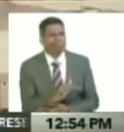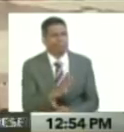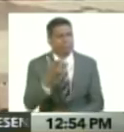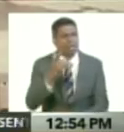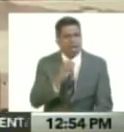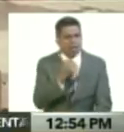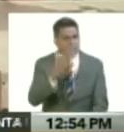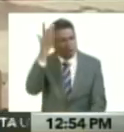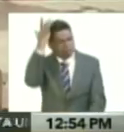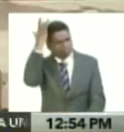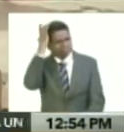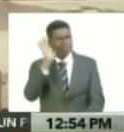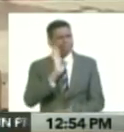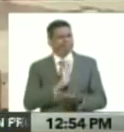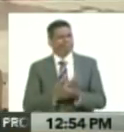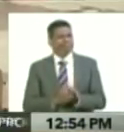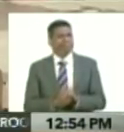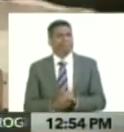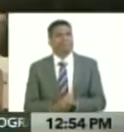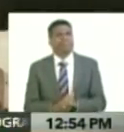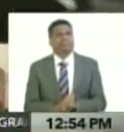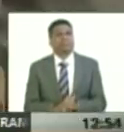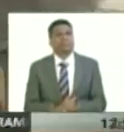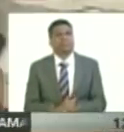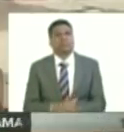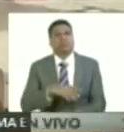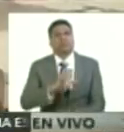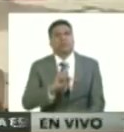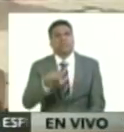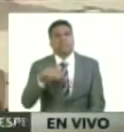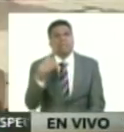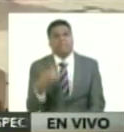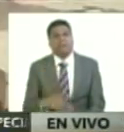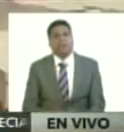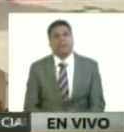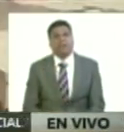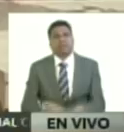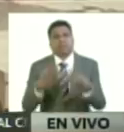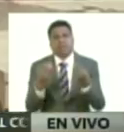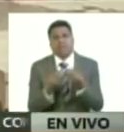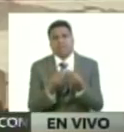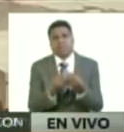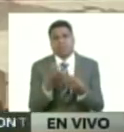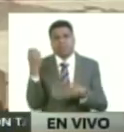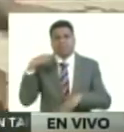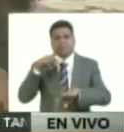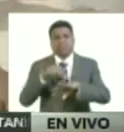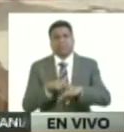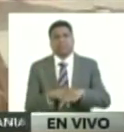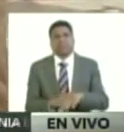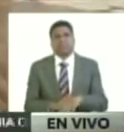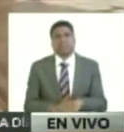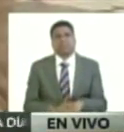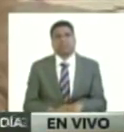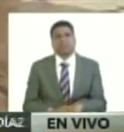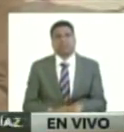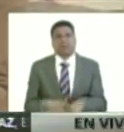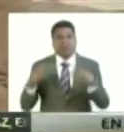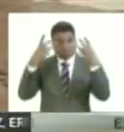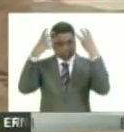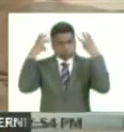Incorpórese, canciller. Luego está lo que ha venido señalando el presidente de la Asamblea Nacional, Henry